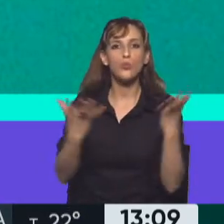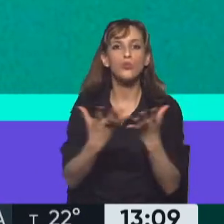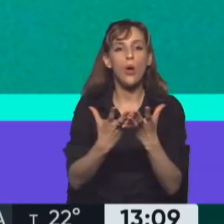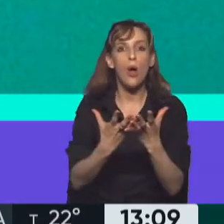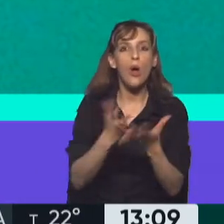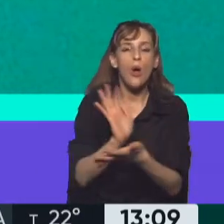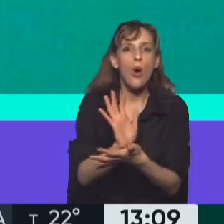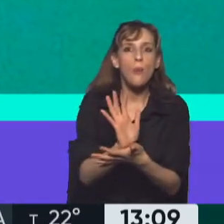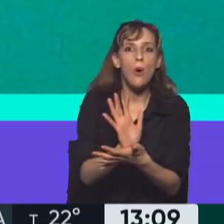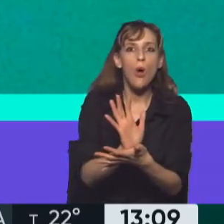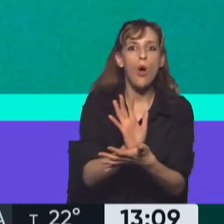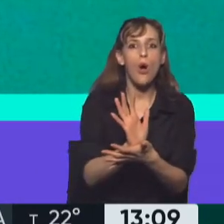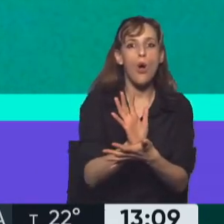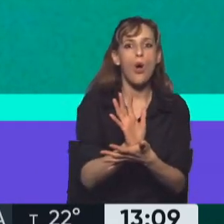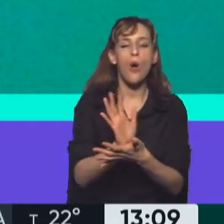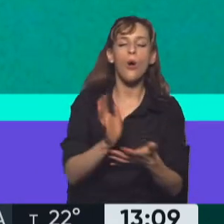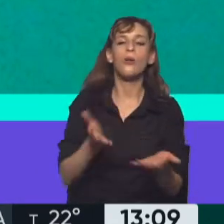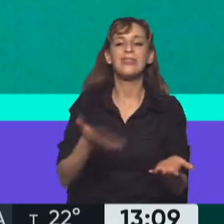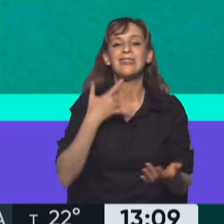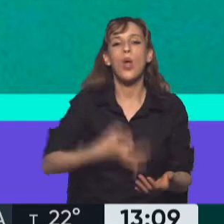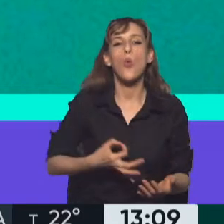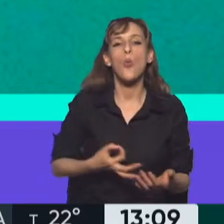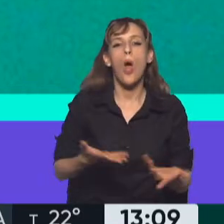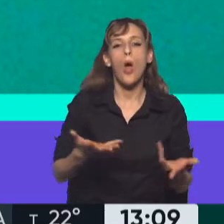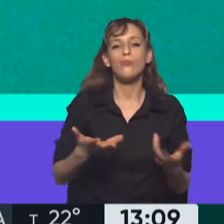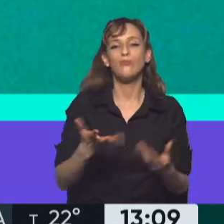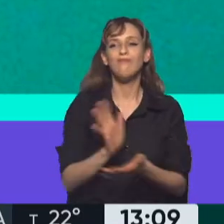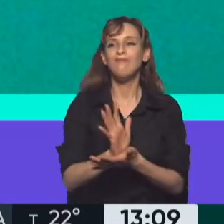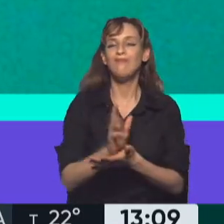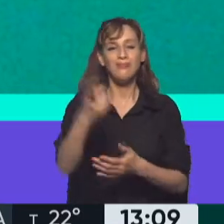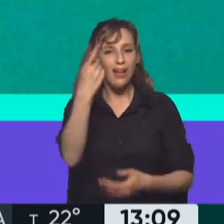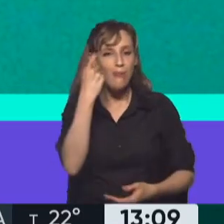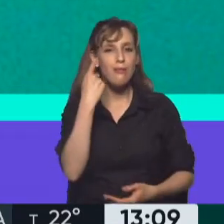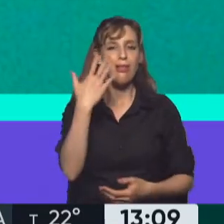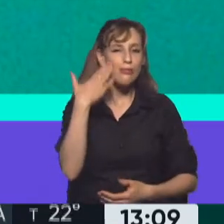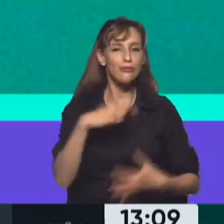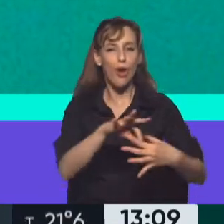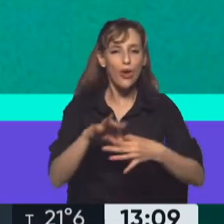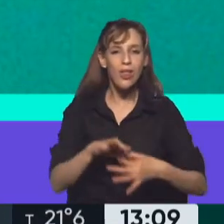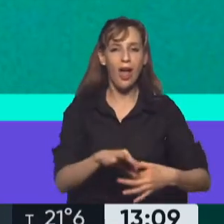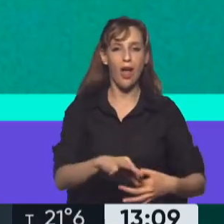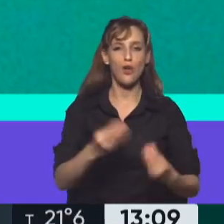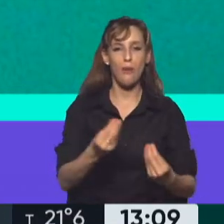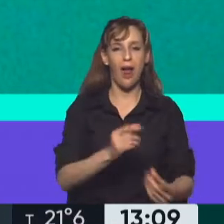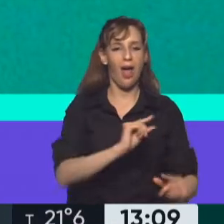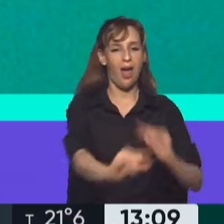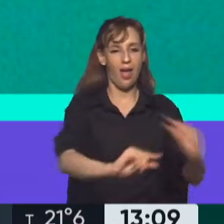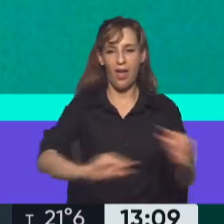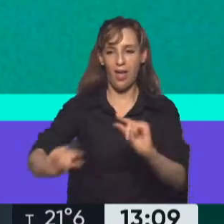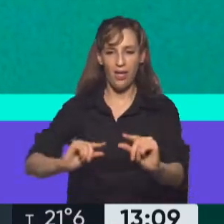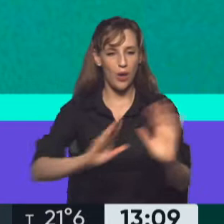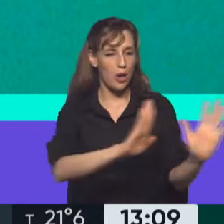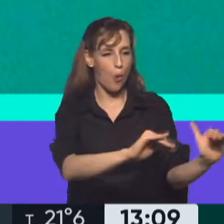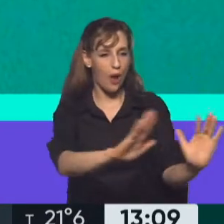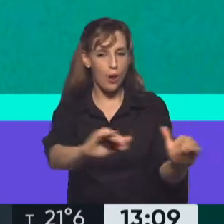decir que quizás debió haber servido para volvernos más solidarios, para mejorar la distribución, para que haya un